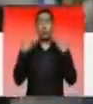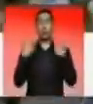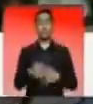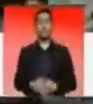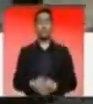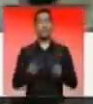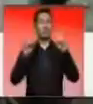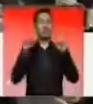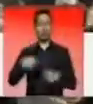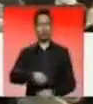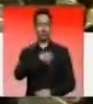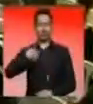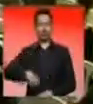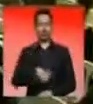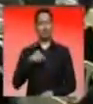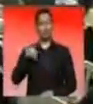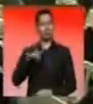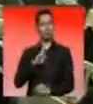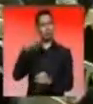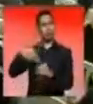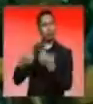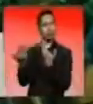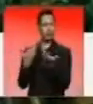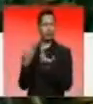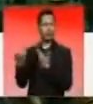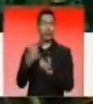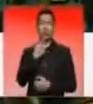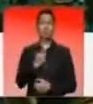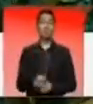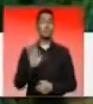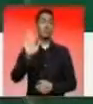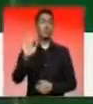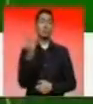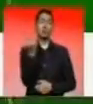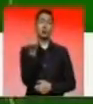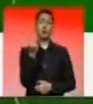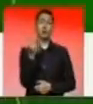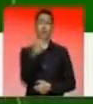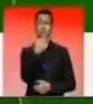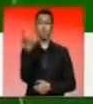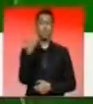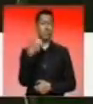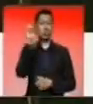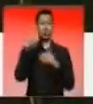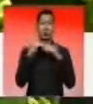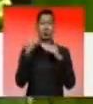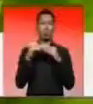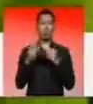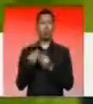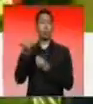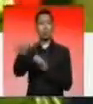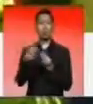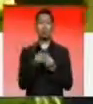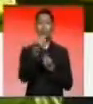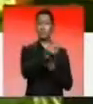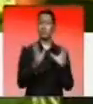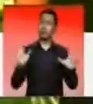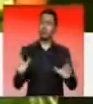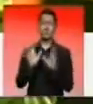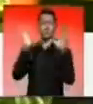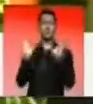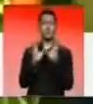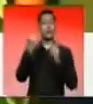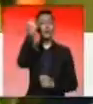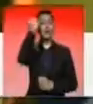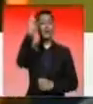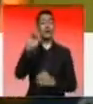En la cita, Moreno se comprometió a abrir una línea de crédito por 300 millones para financiar el emprendimiento,